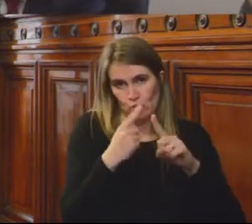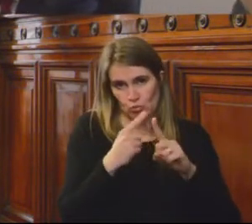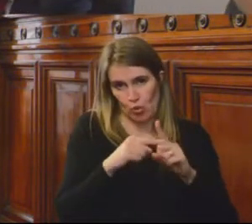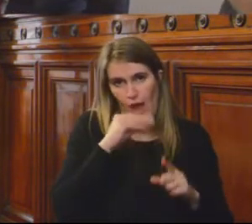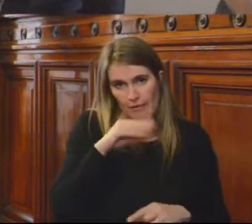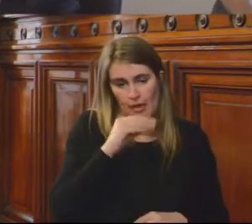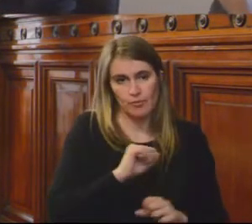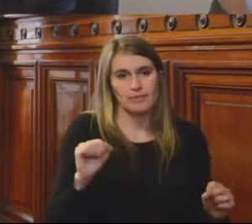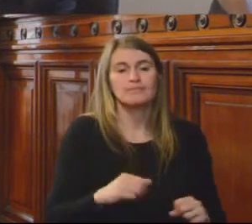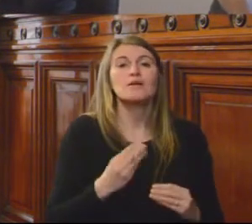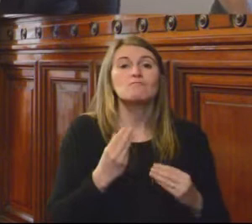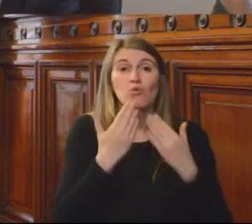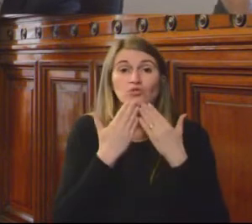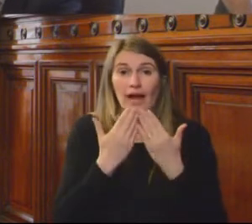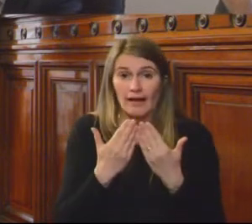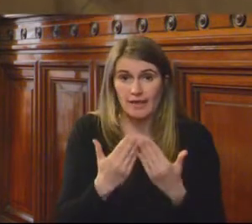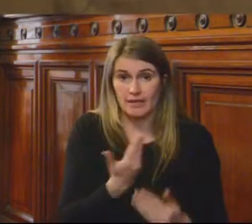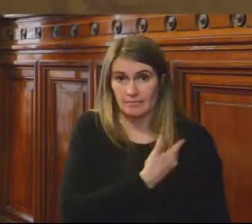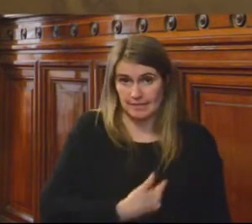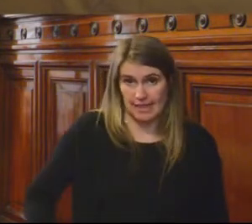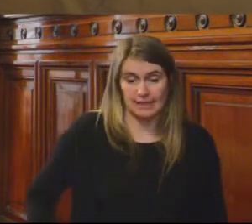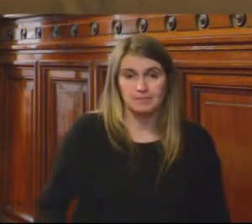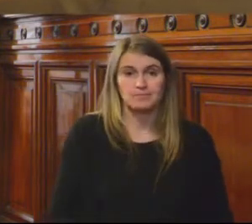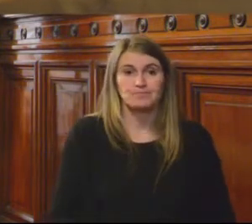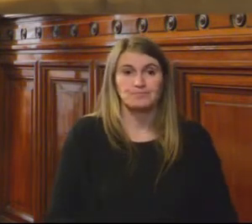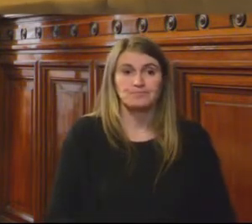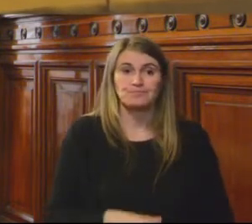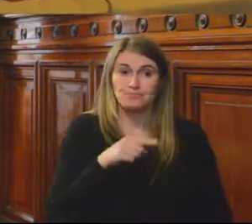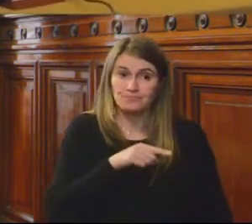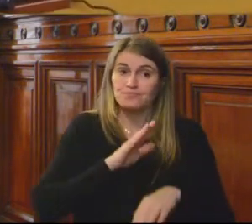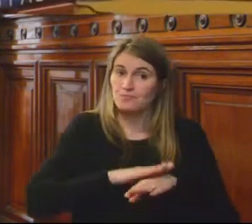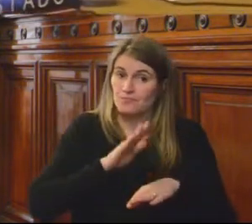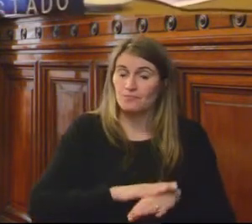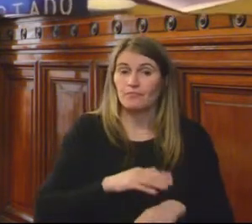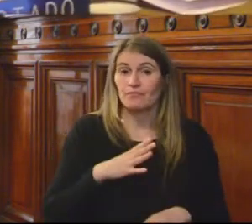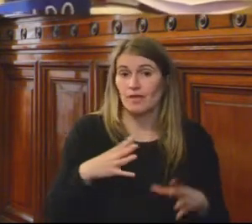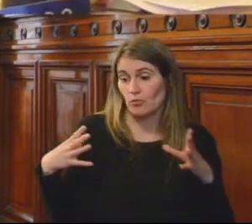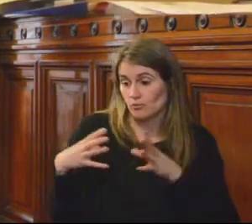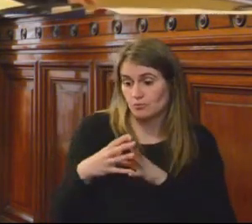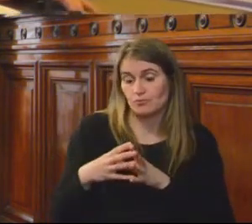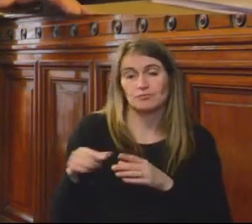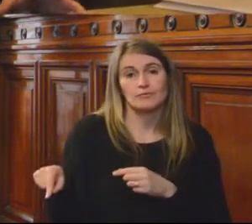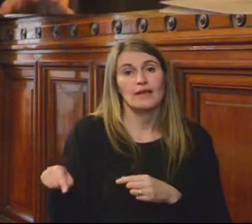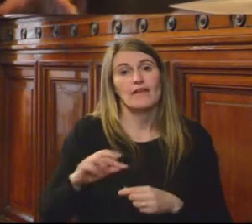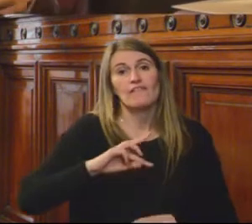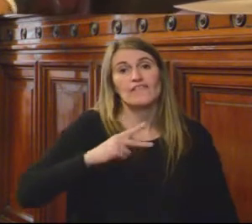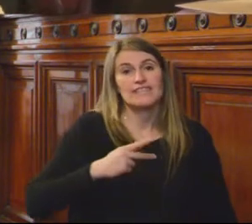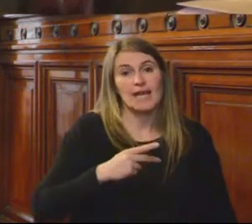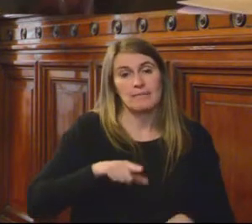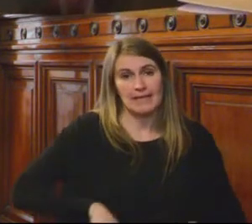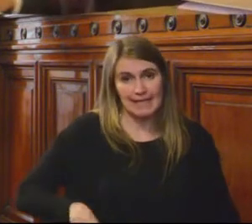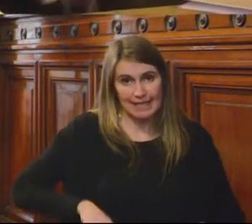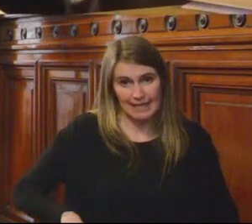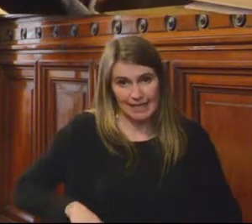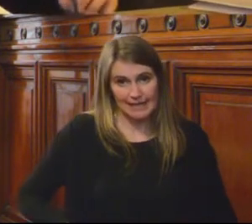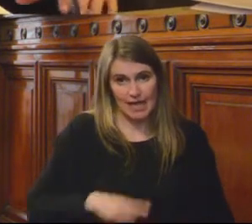Gracias, presidente. En esta ocasión nos acompaña en esta audiencia la viceministra Susani